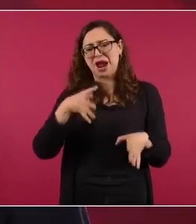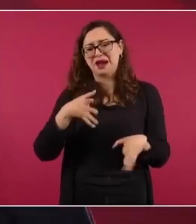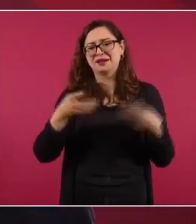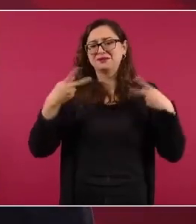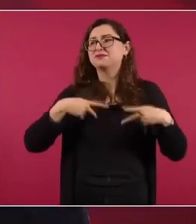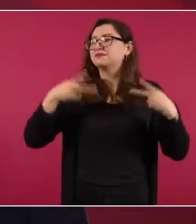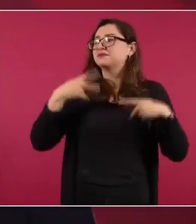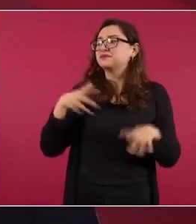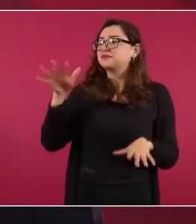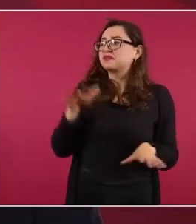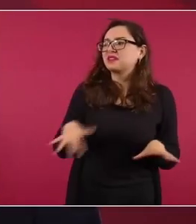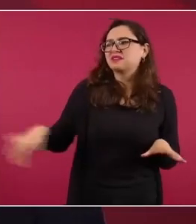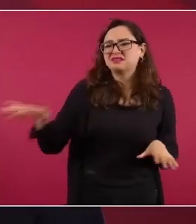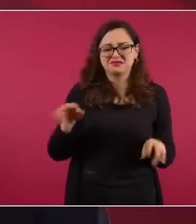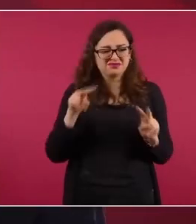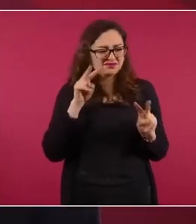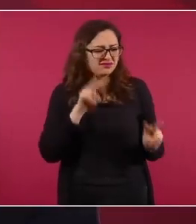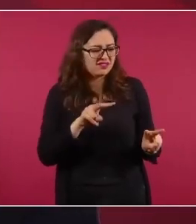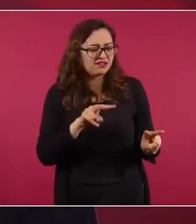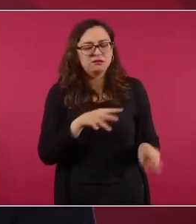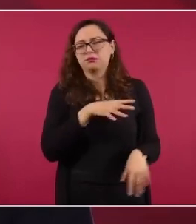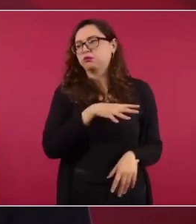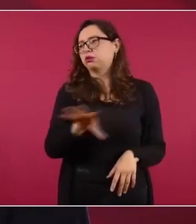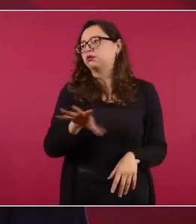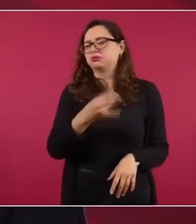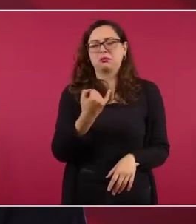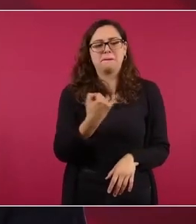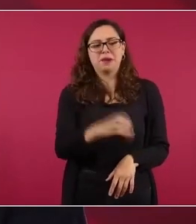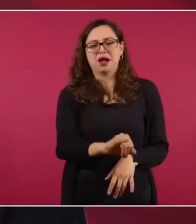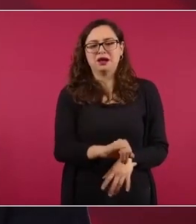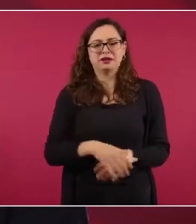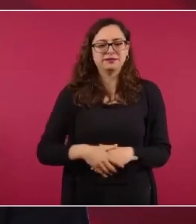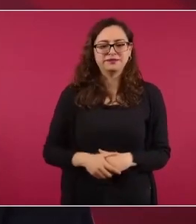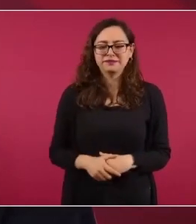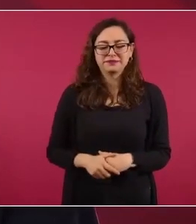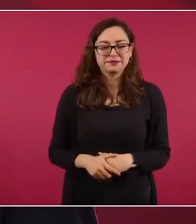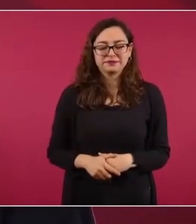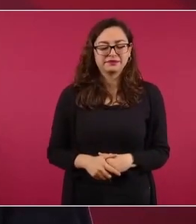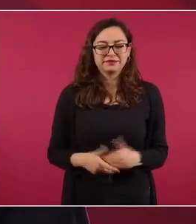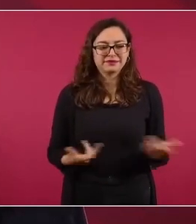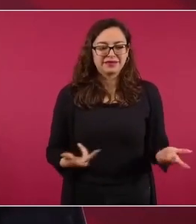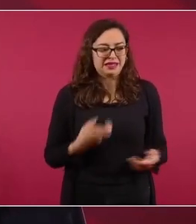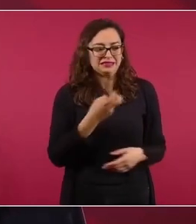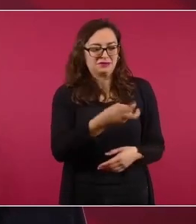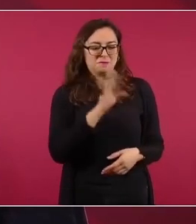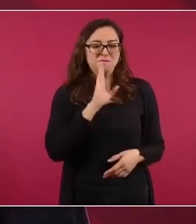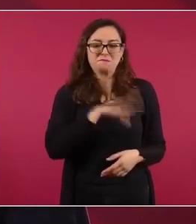Lo ve como una intromisión, una invasión